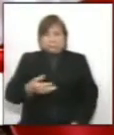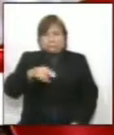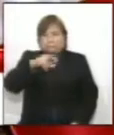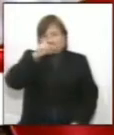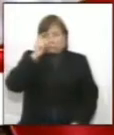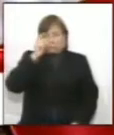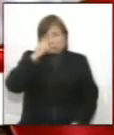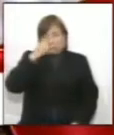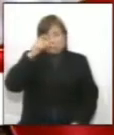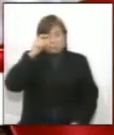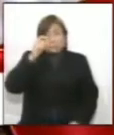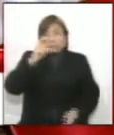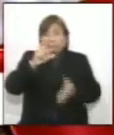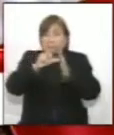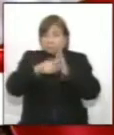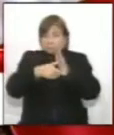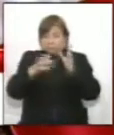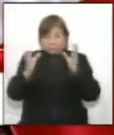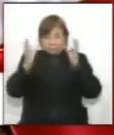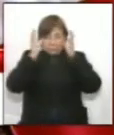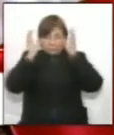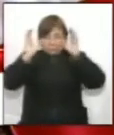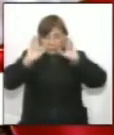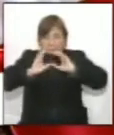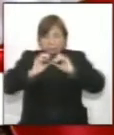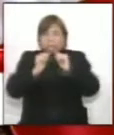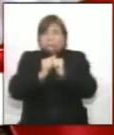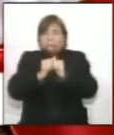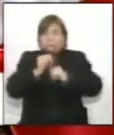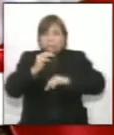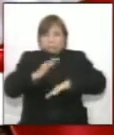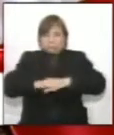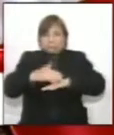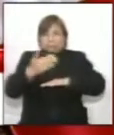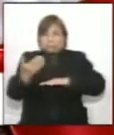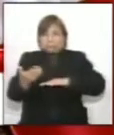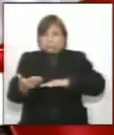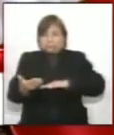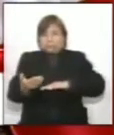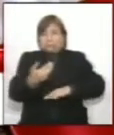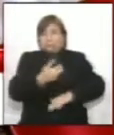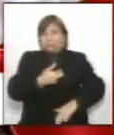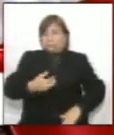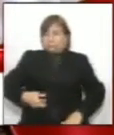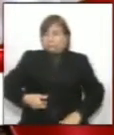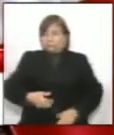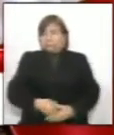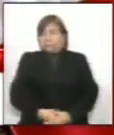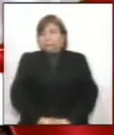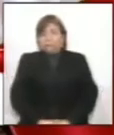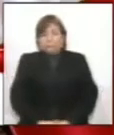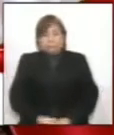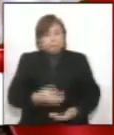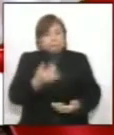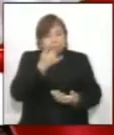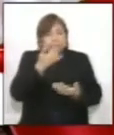Y luego, en acuerdos conjuntos con él, quedamos que su presentación debía ser después del presidente de la República, como